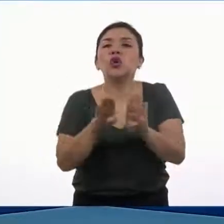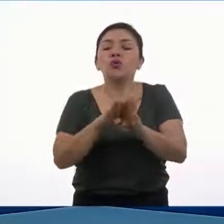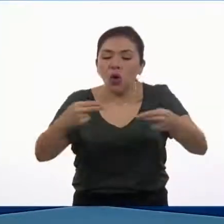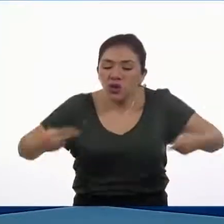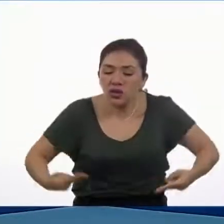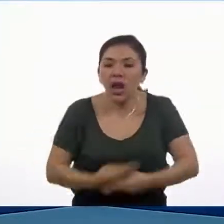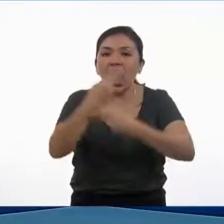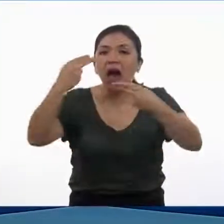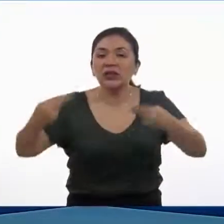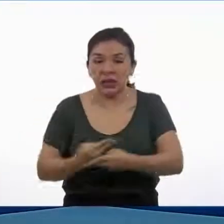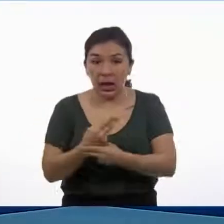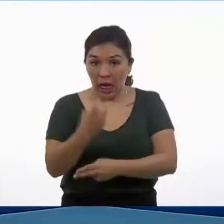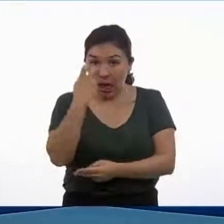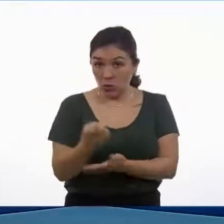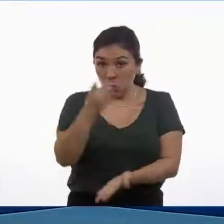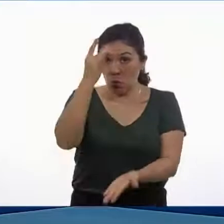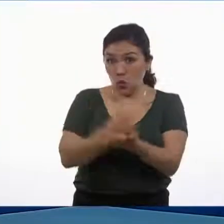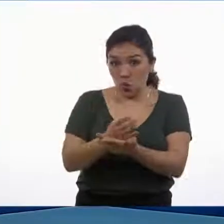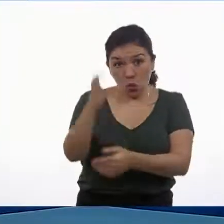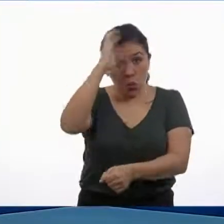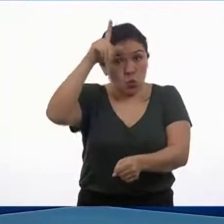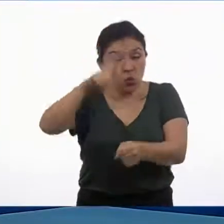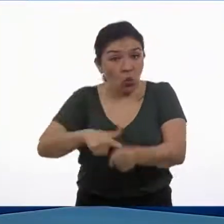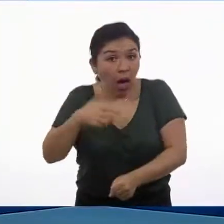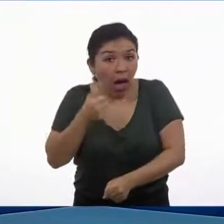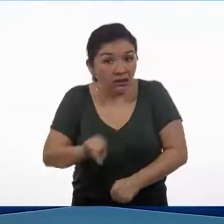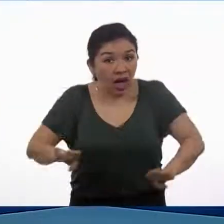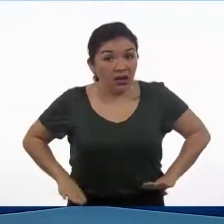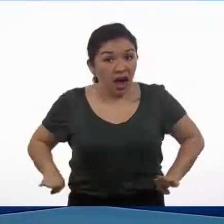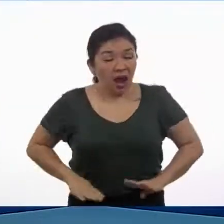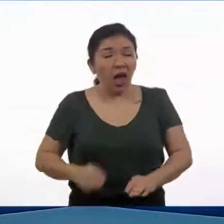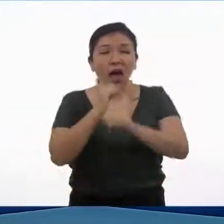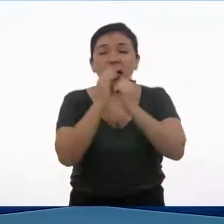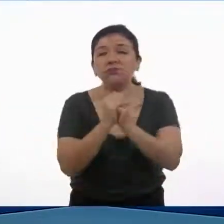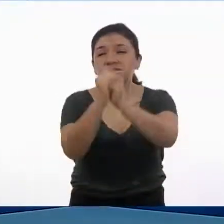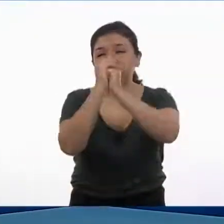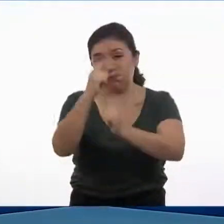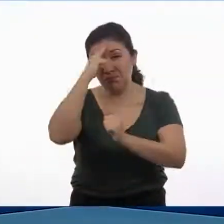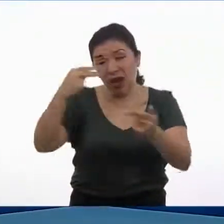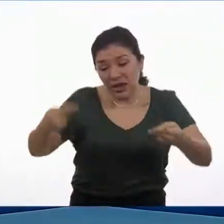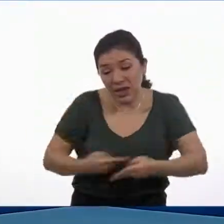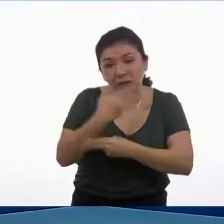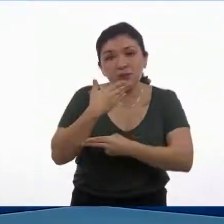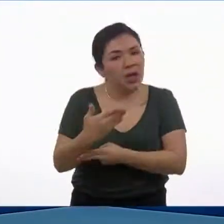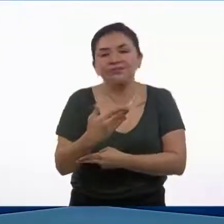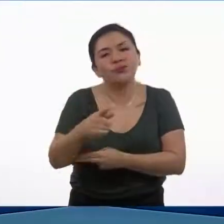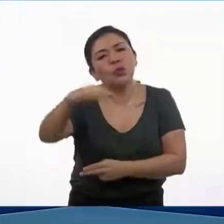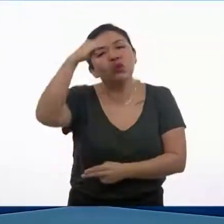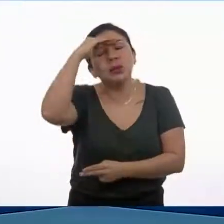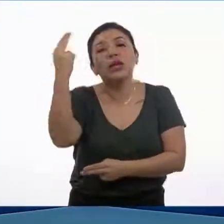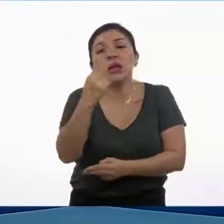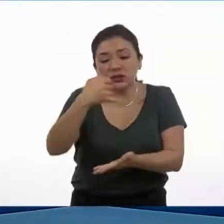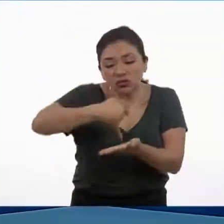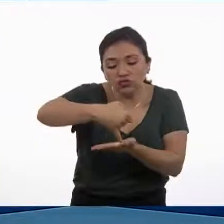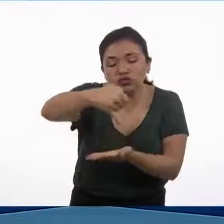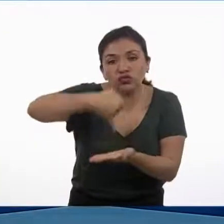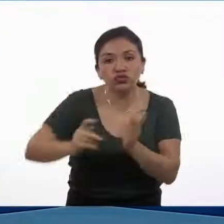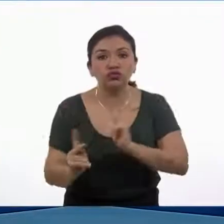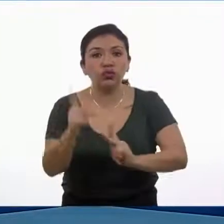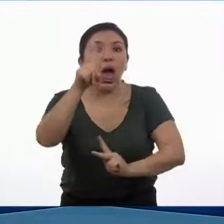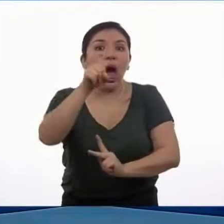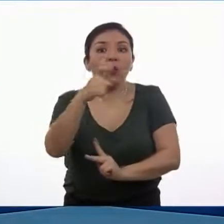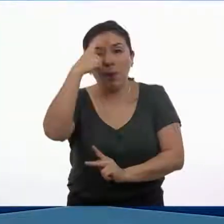Pero bueno, no ha sido la única civilización que venera la fertilidad, si pensamos en que necesitamos de la agricultura y el